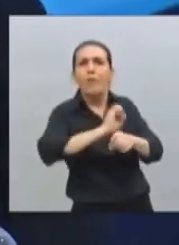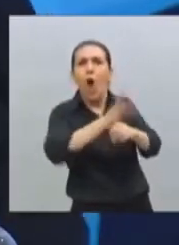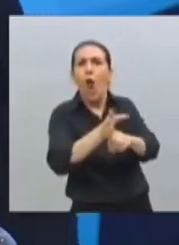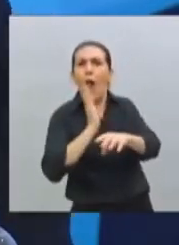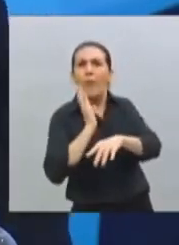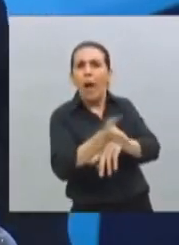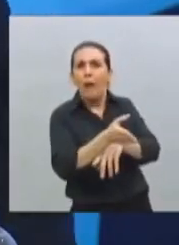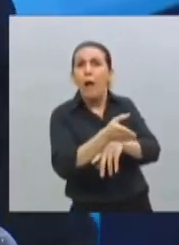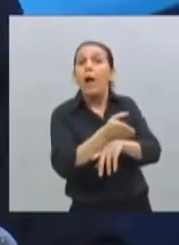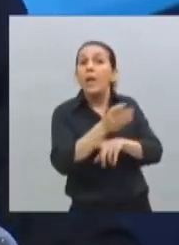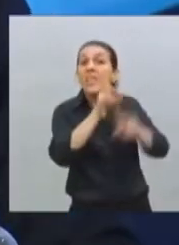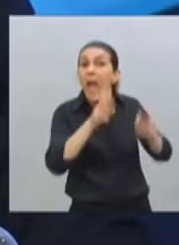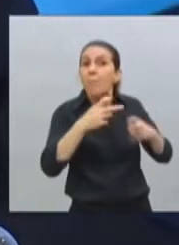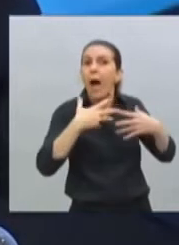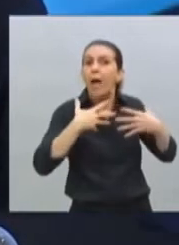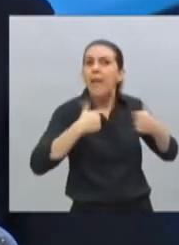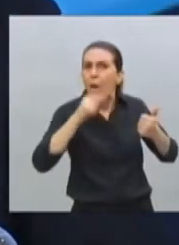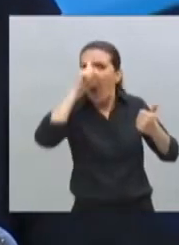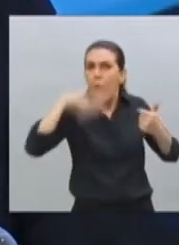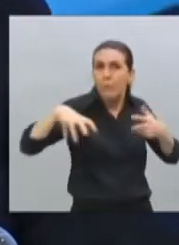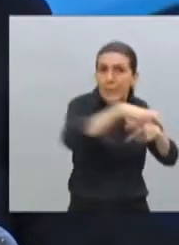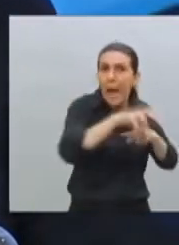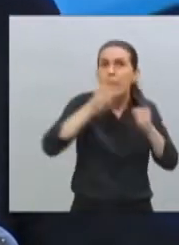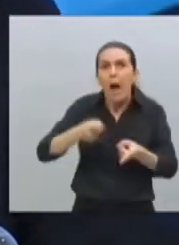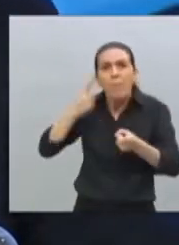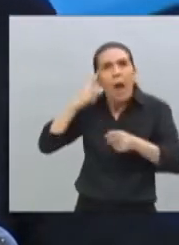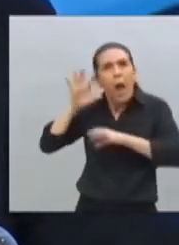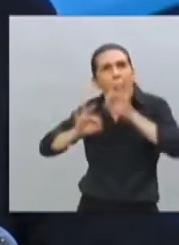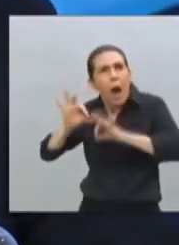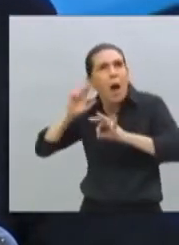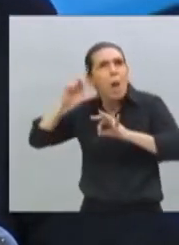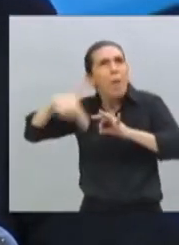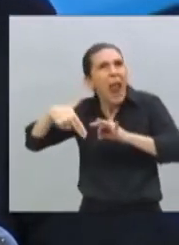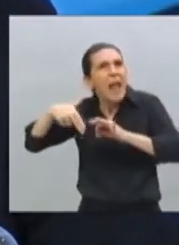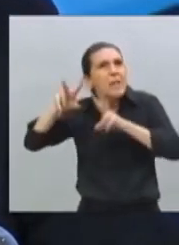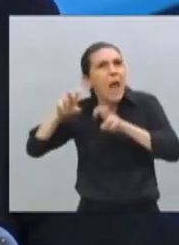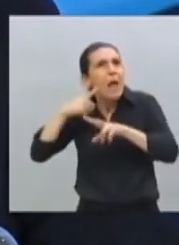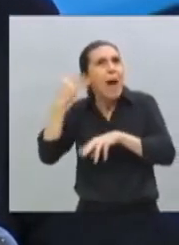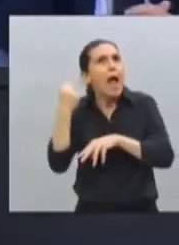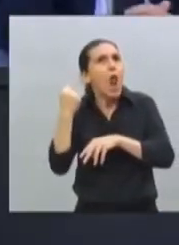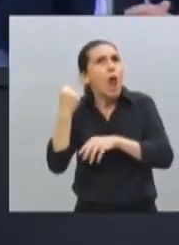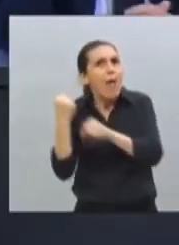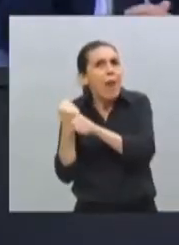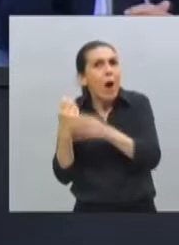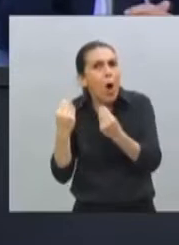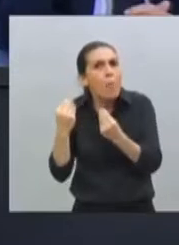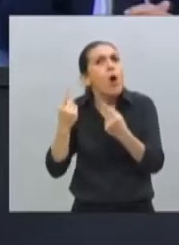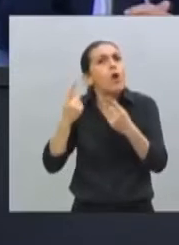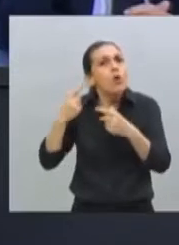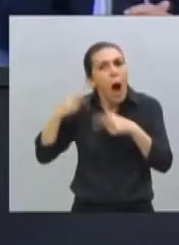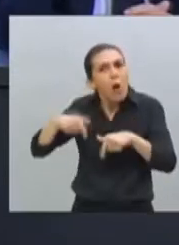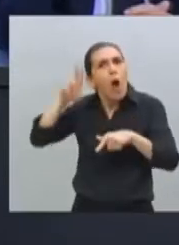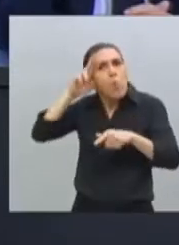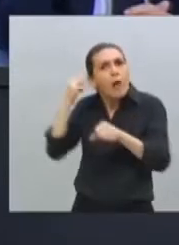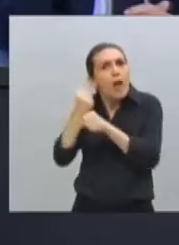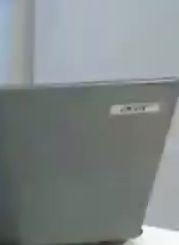participando en política, Federico, que tiene, digamos, en organizaciones, en distintas organizaciones, instituciones.